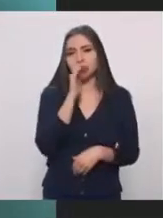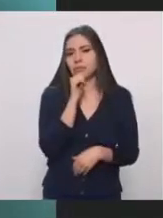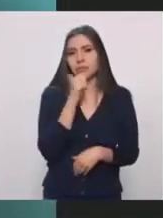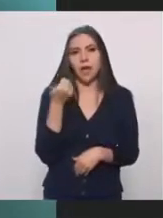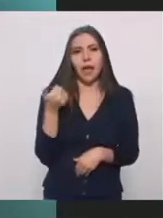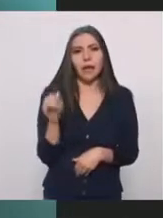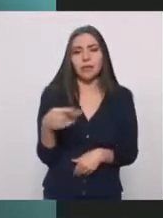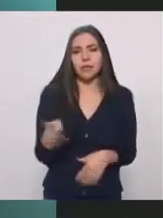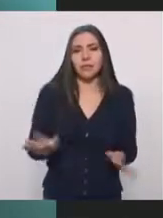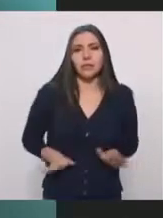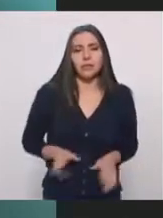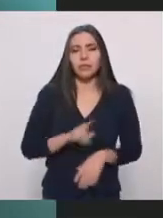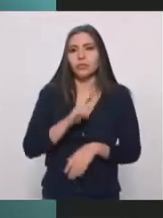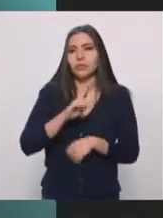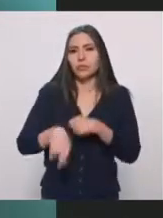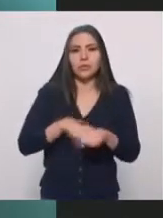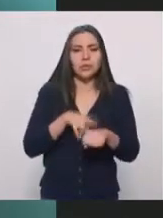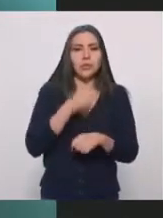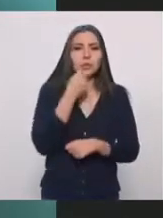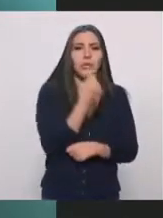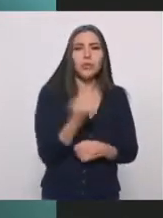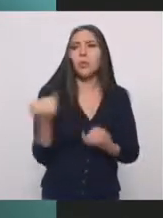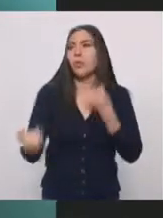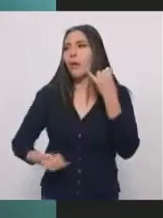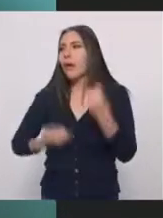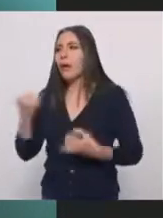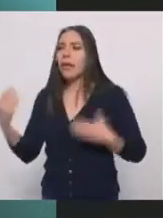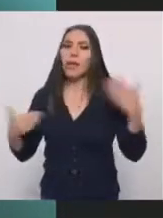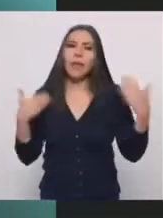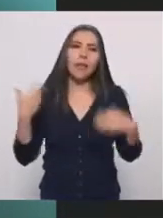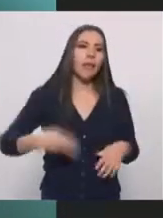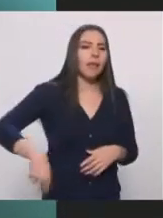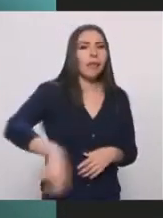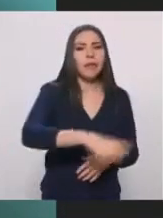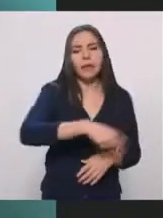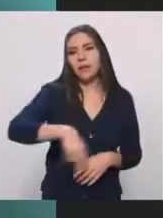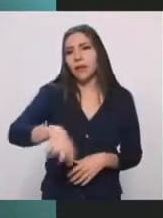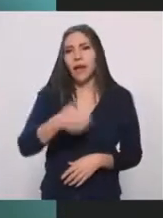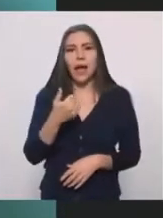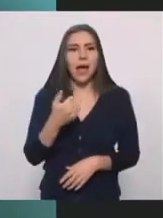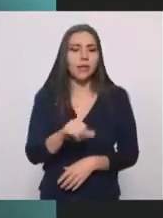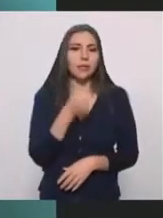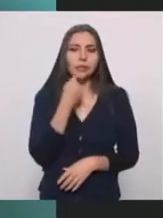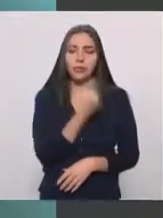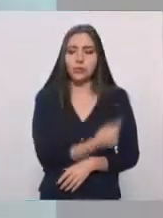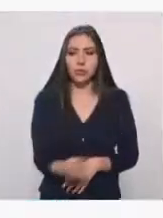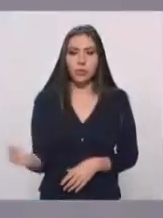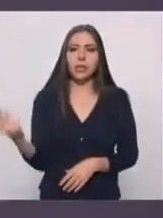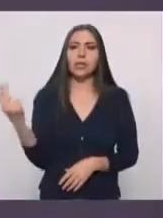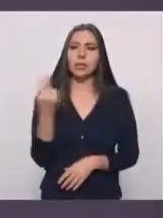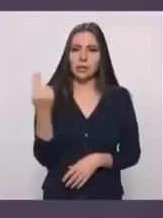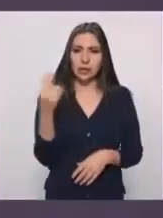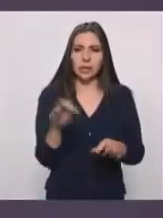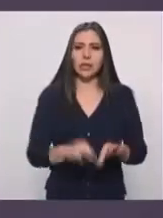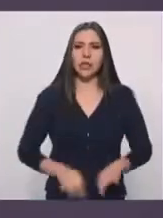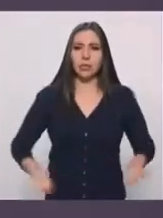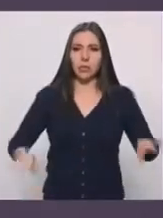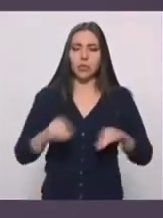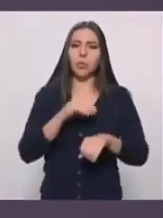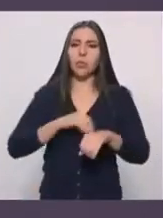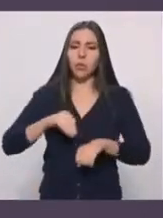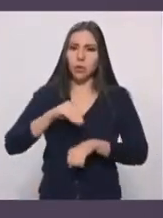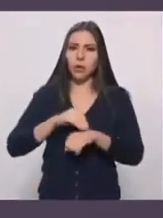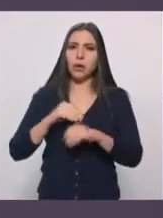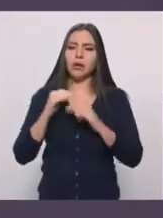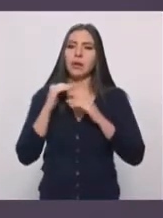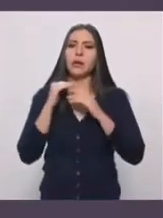y pues van a Gritan, jugar y juegan. saltar y andar de aquí para allá. Sí, como hemos dicho en otros programas, sí es importante tener límites, pero